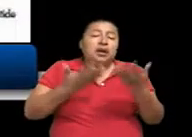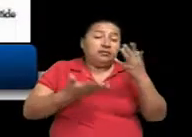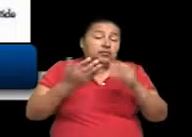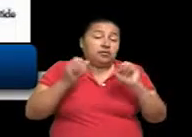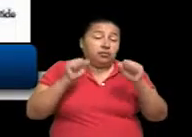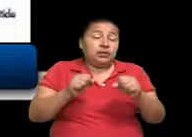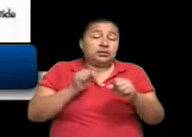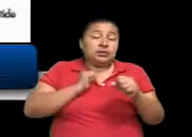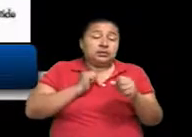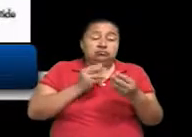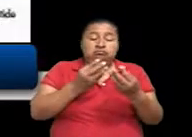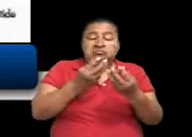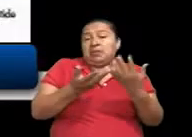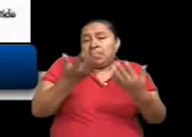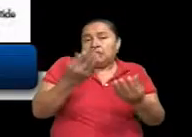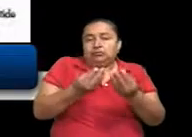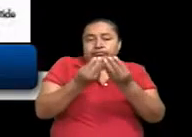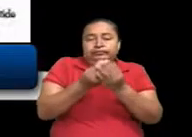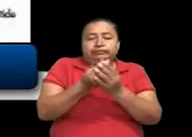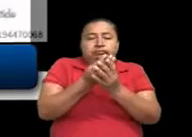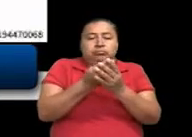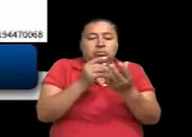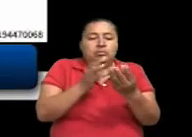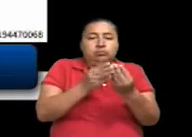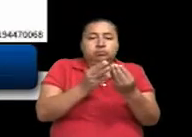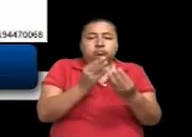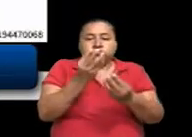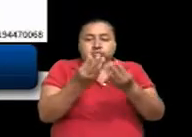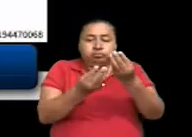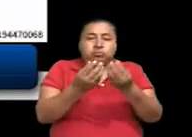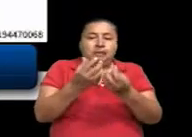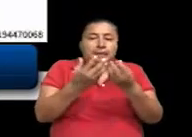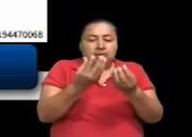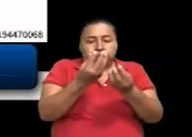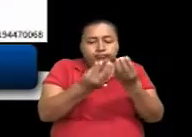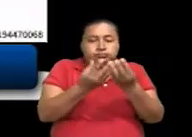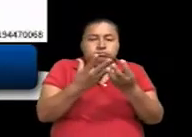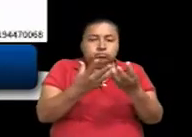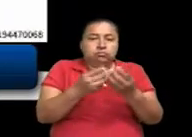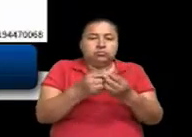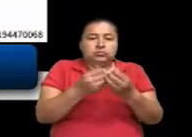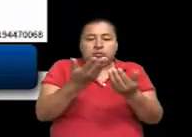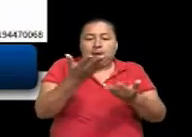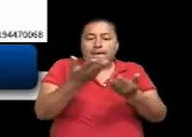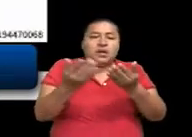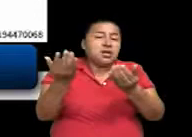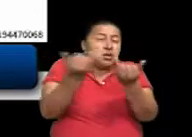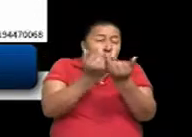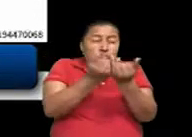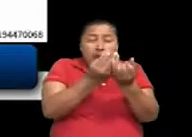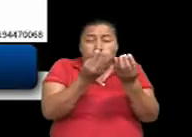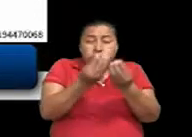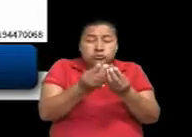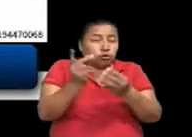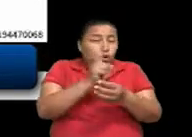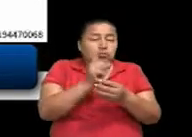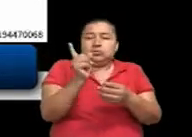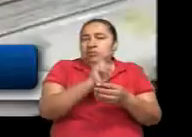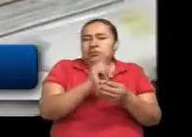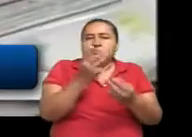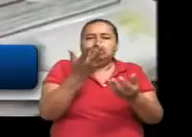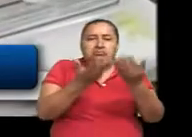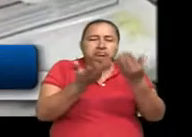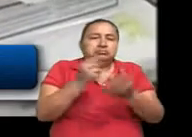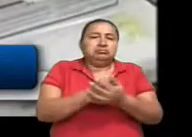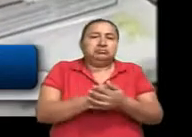que un testículo o la bolsa de uno es más grande que otra, ¿verdad? Son disparejos, correcto. No son parejitos, pues. Generalmente... La